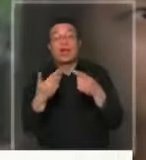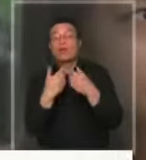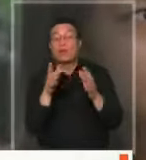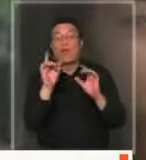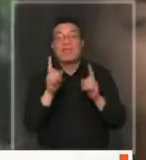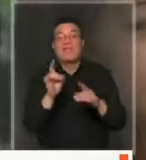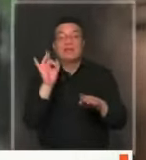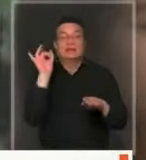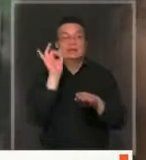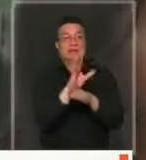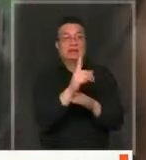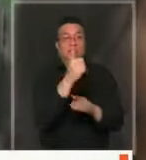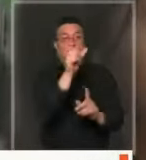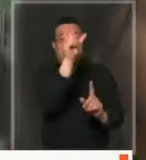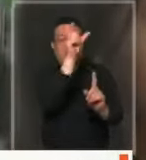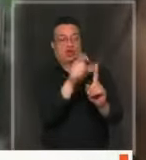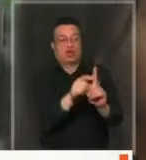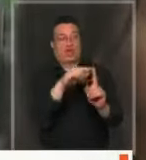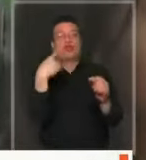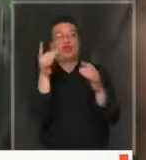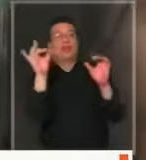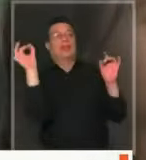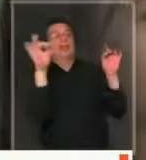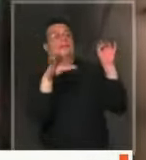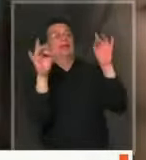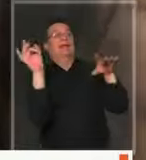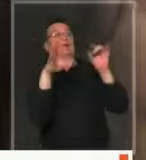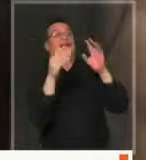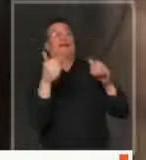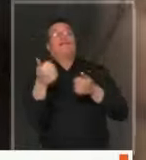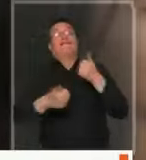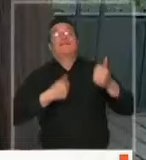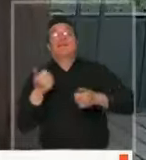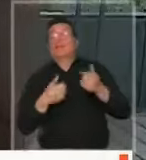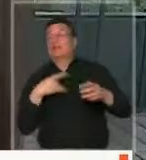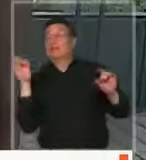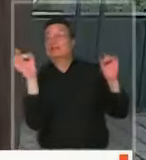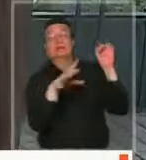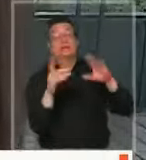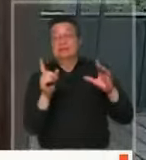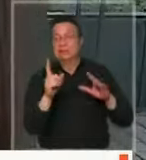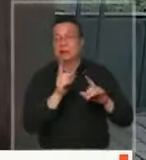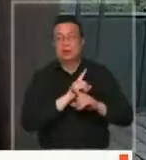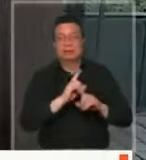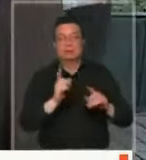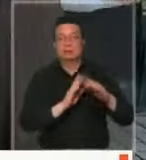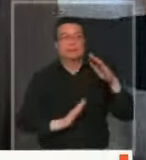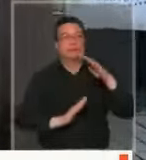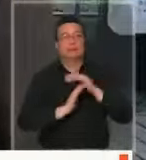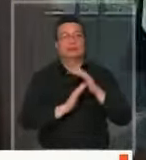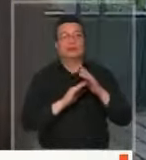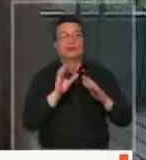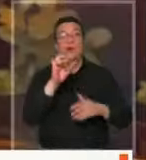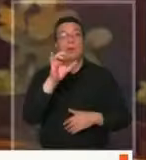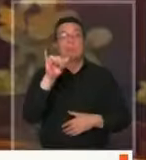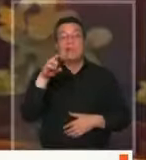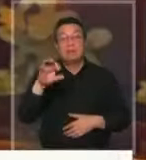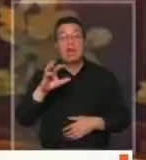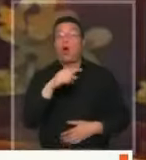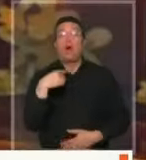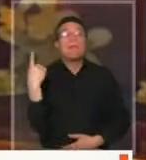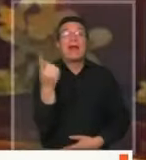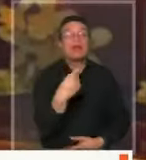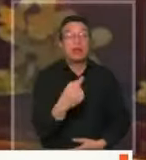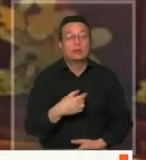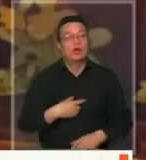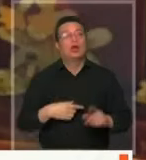a una persona. Entonces también va a haber un límite de transferencia. Entonces no sabemos también cómo va a ser eso, si es solamente para las pymes o para todos. No